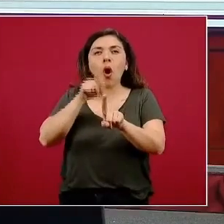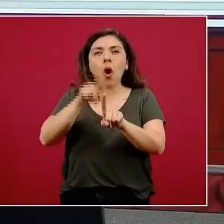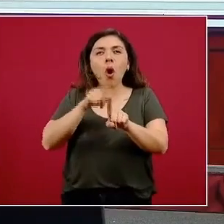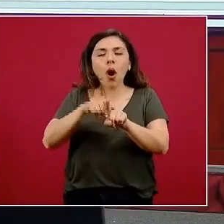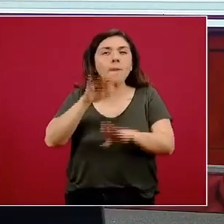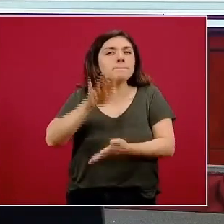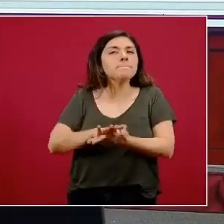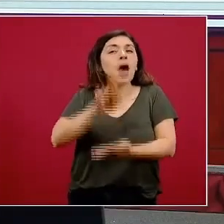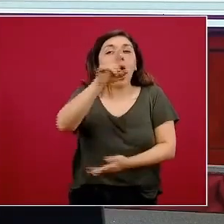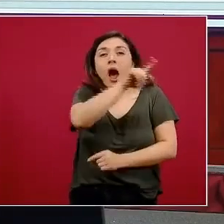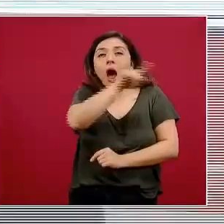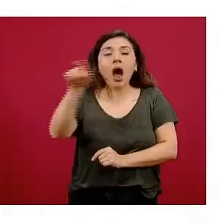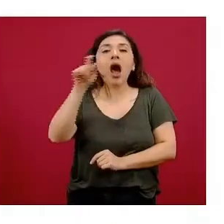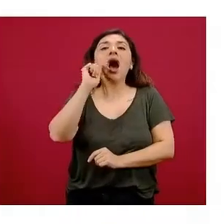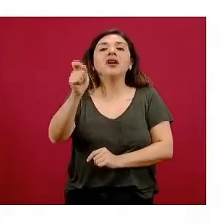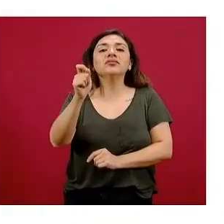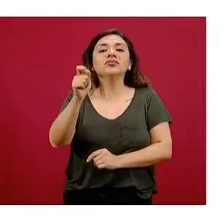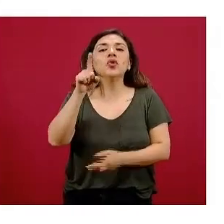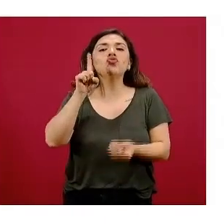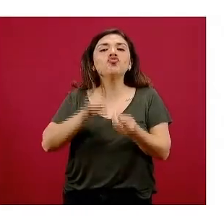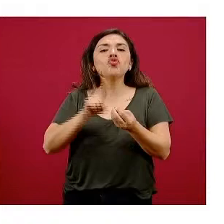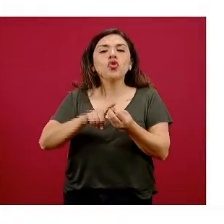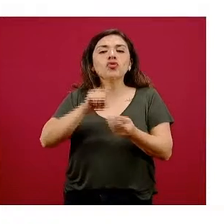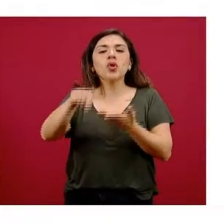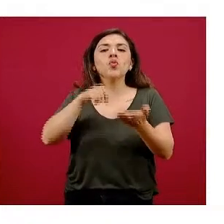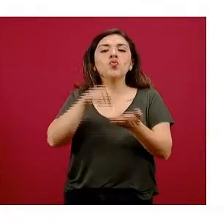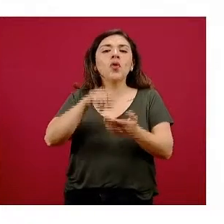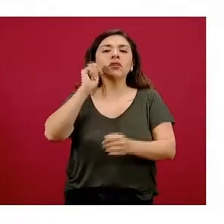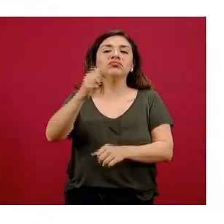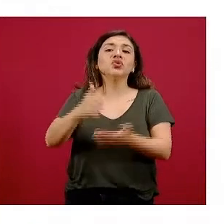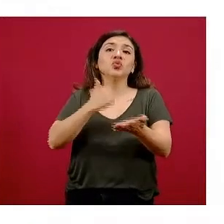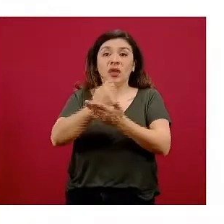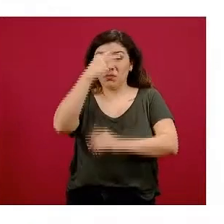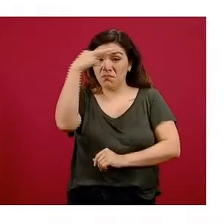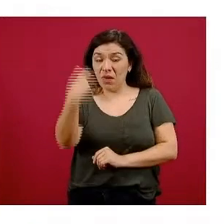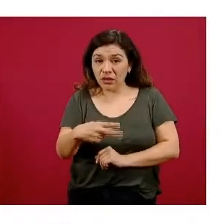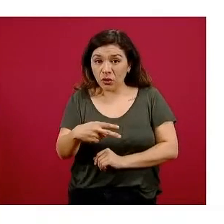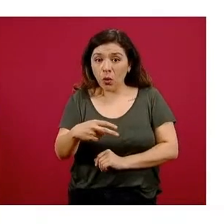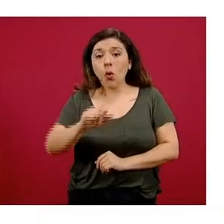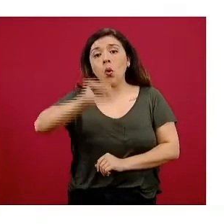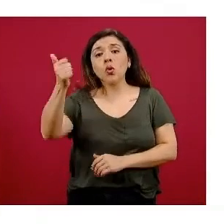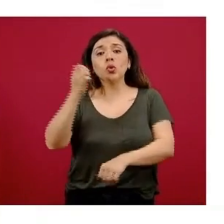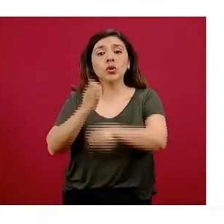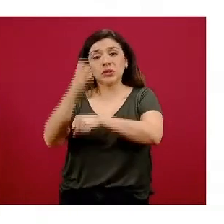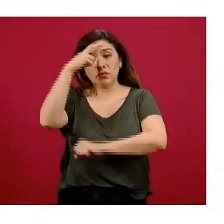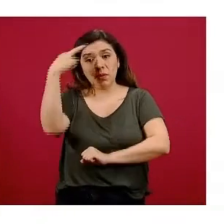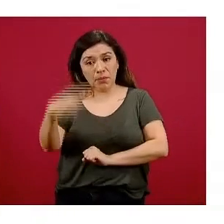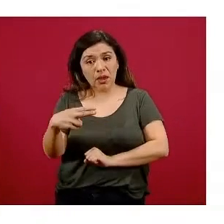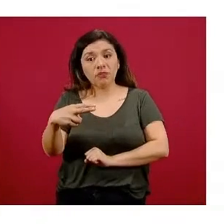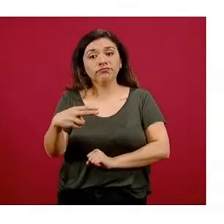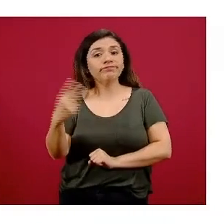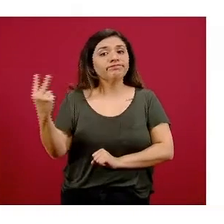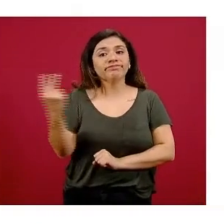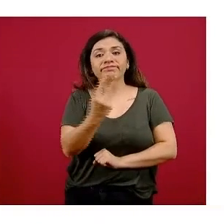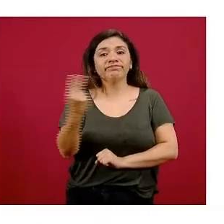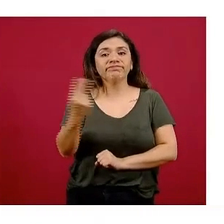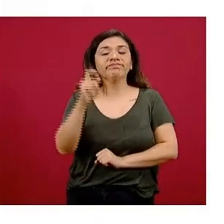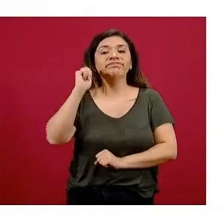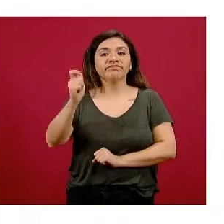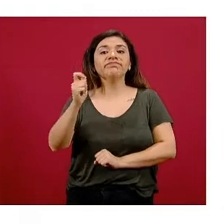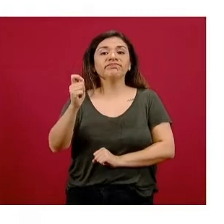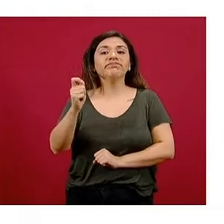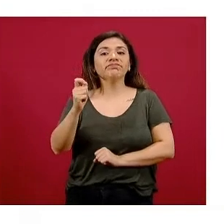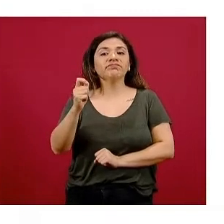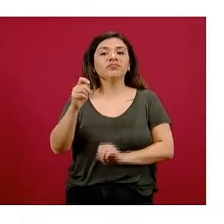gran mayoría de ellas se integran en la Ciudad de México y en el Estado de México, que vienen a ser precisamente estos